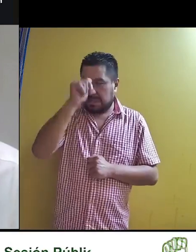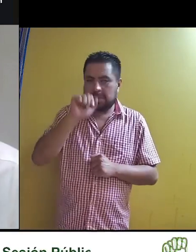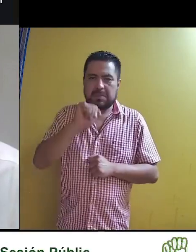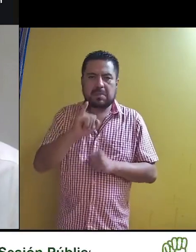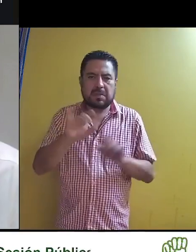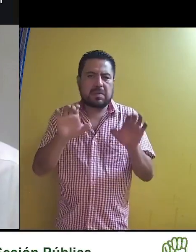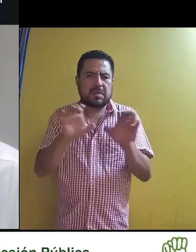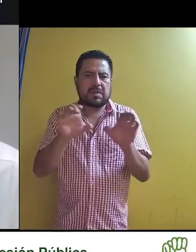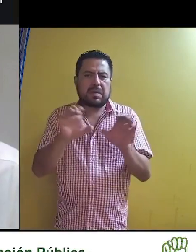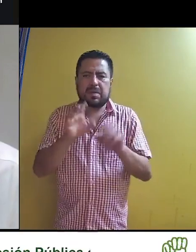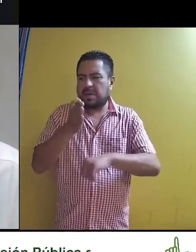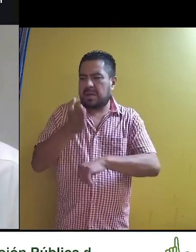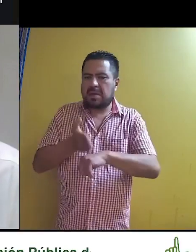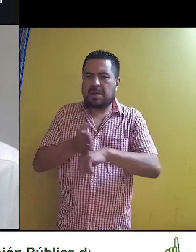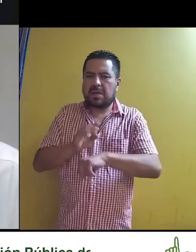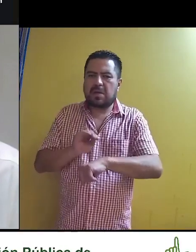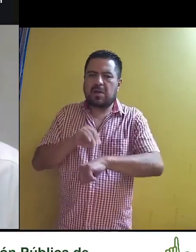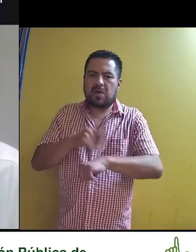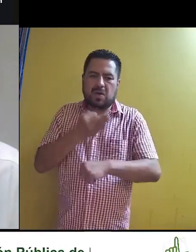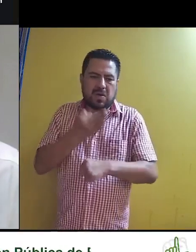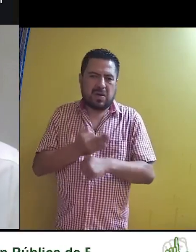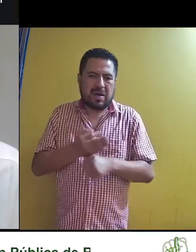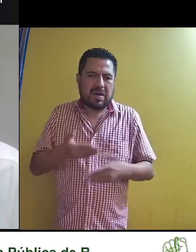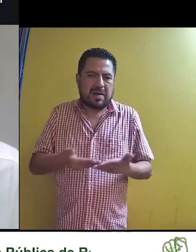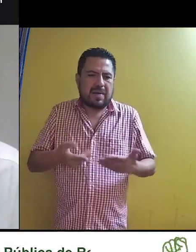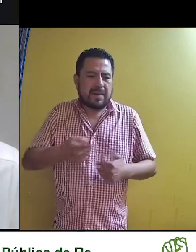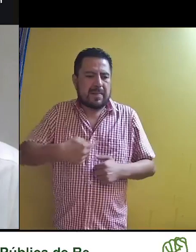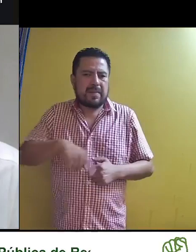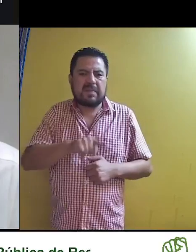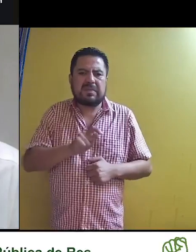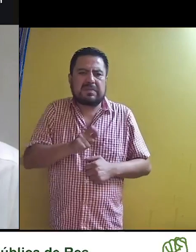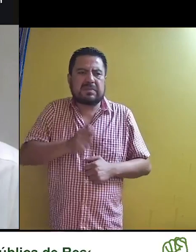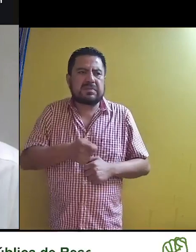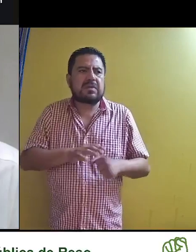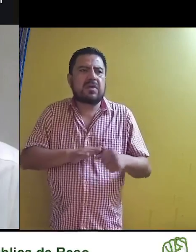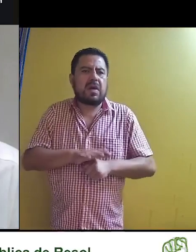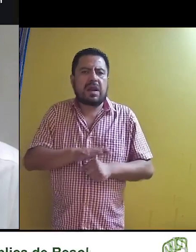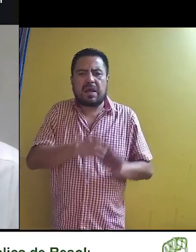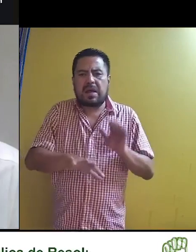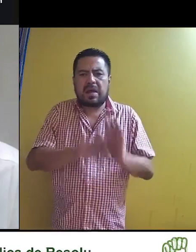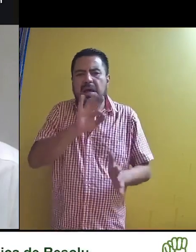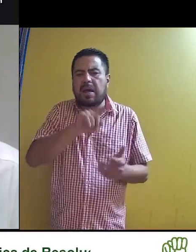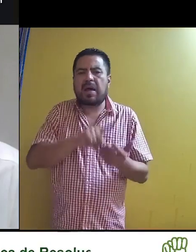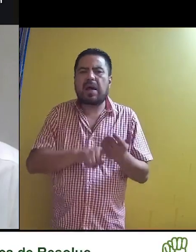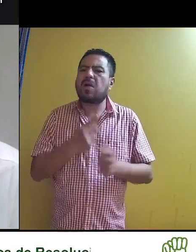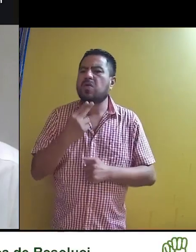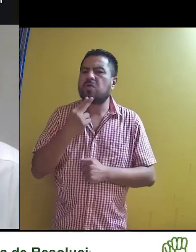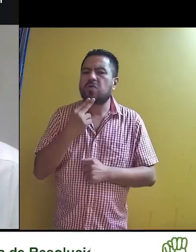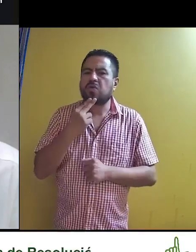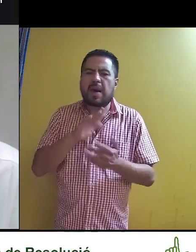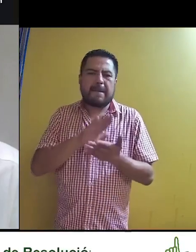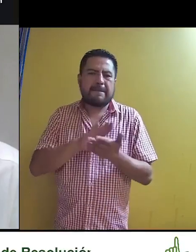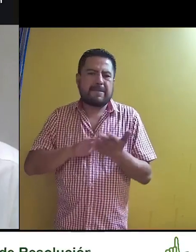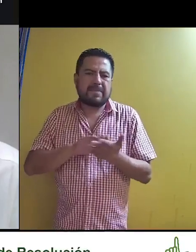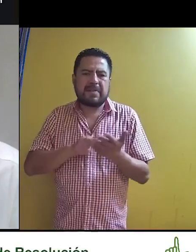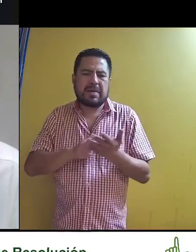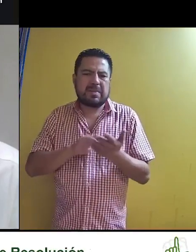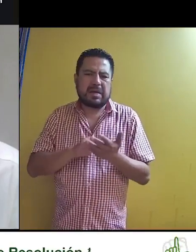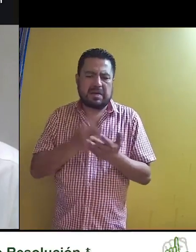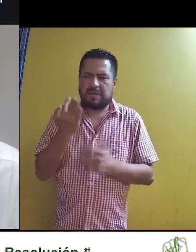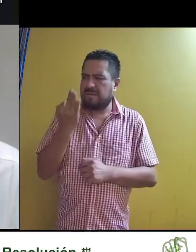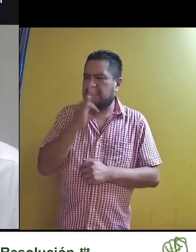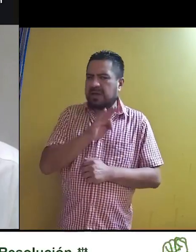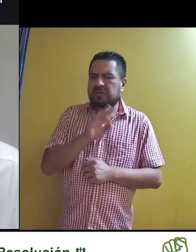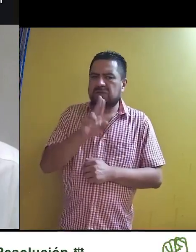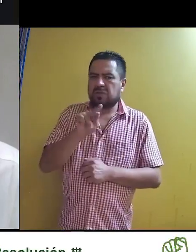infracción atribuida a los ahora recurrentes, consistente en la obtención y utilización de un documento irregular